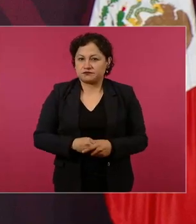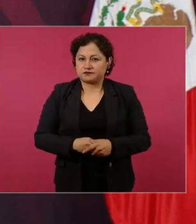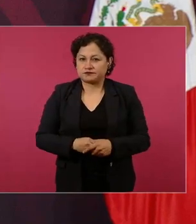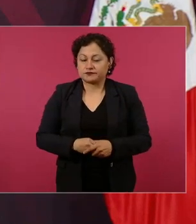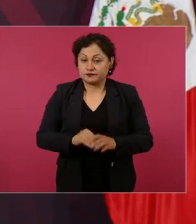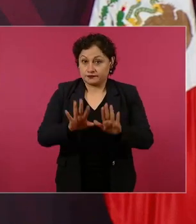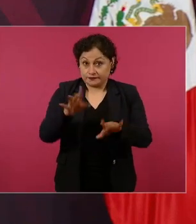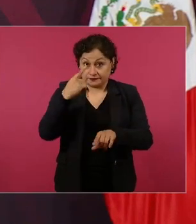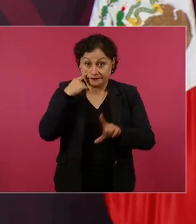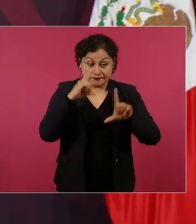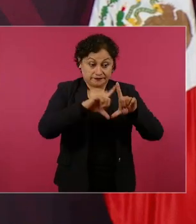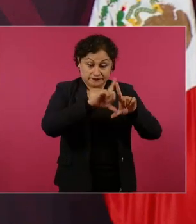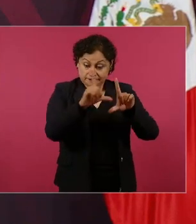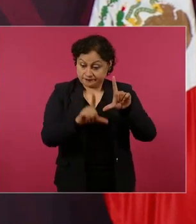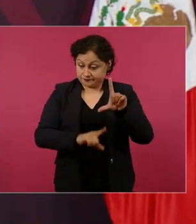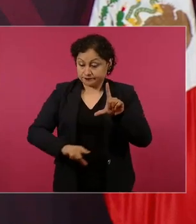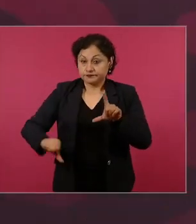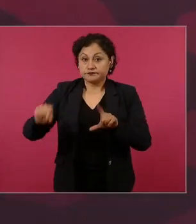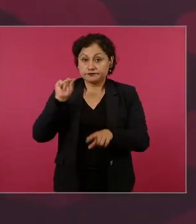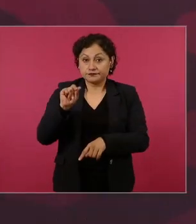A 30 millones le llega